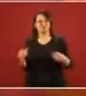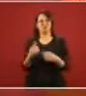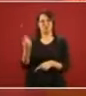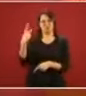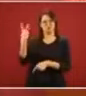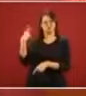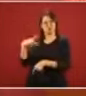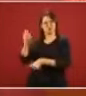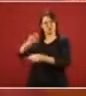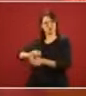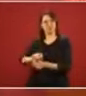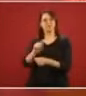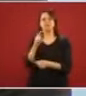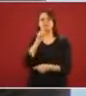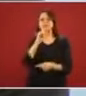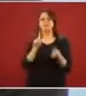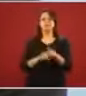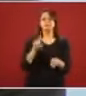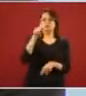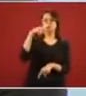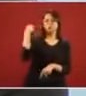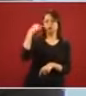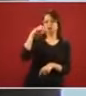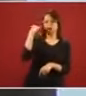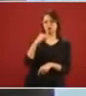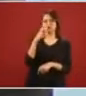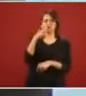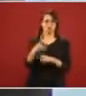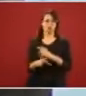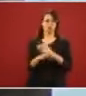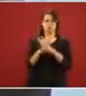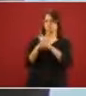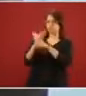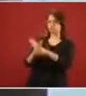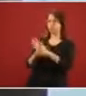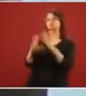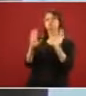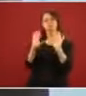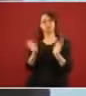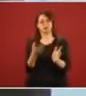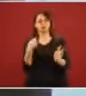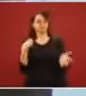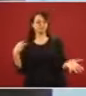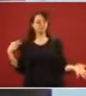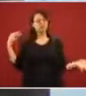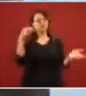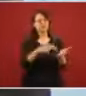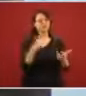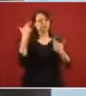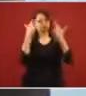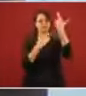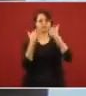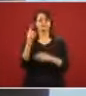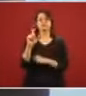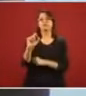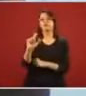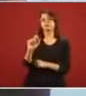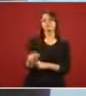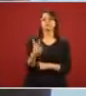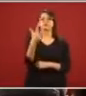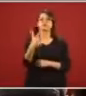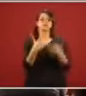en Oaxaca que no se dejó verificar, la pudimos verificar, inmovilizamos 28